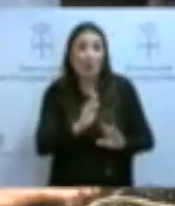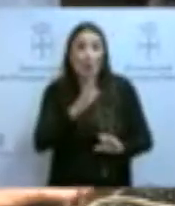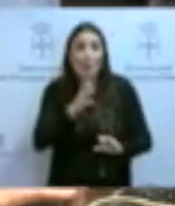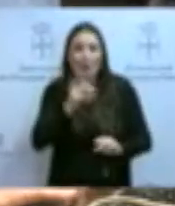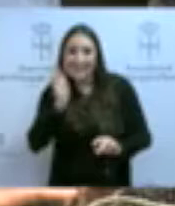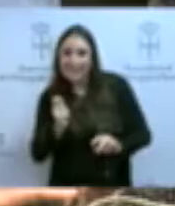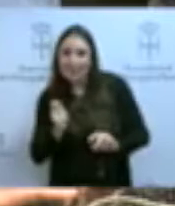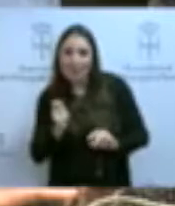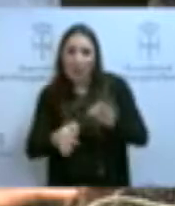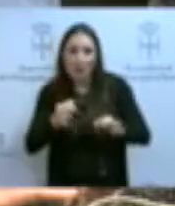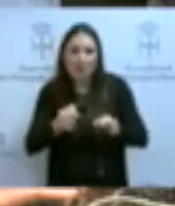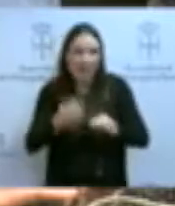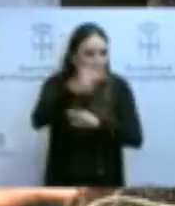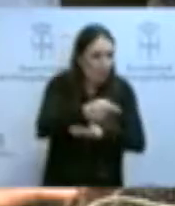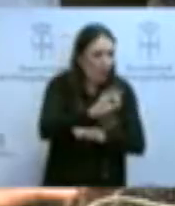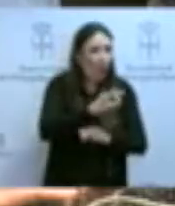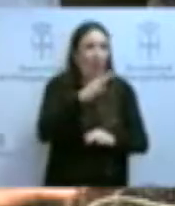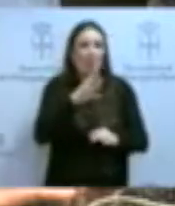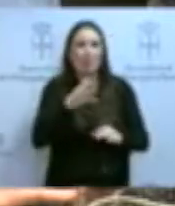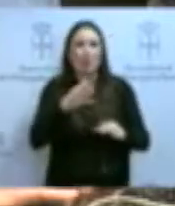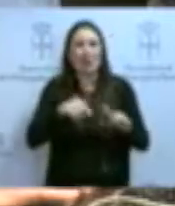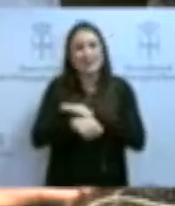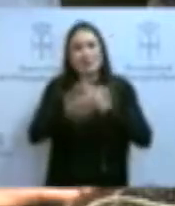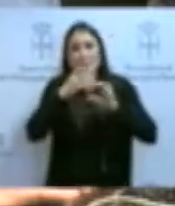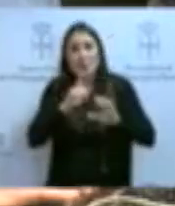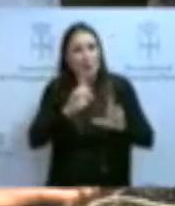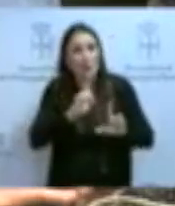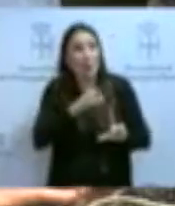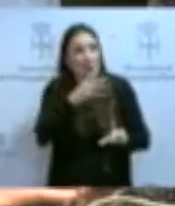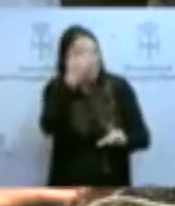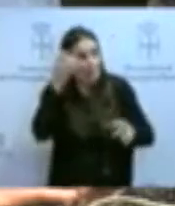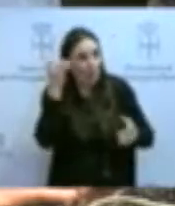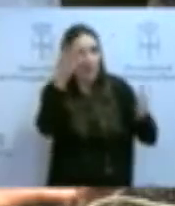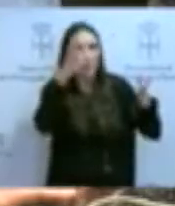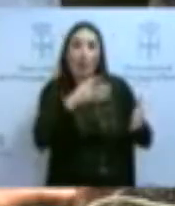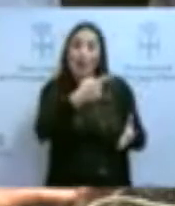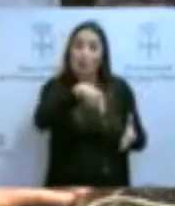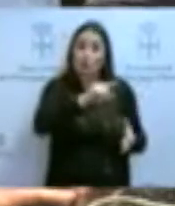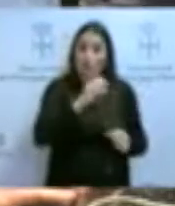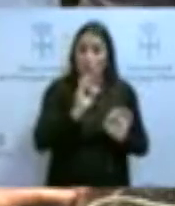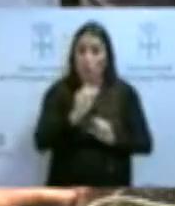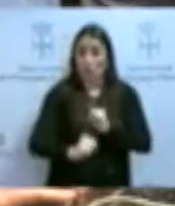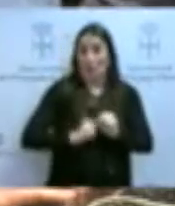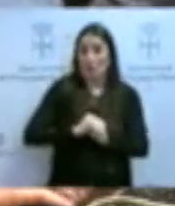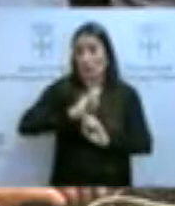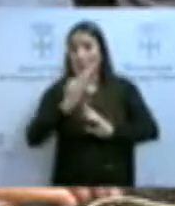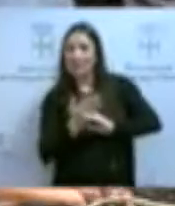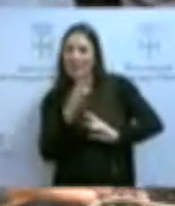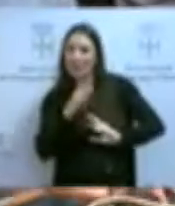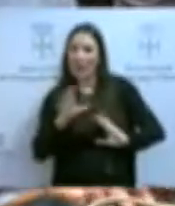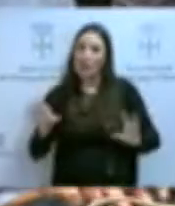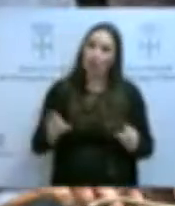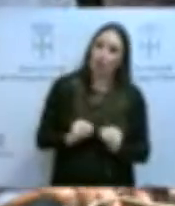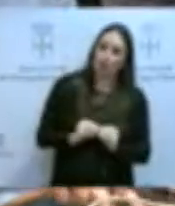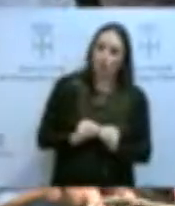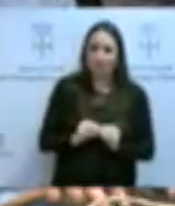sentencias judiciales o por la falta de rigor en la gestión, sino porque por fin ahora ustedes en el Ecuador de la legislatura llegan a la conclusión de